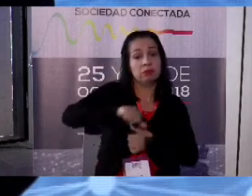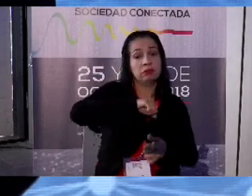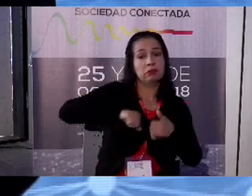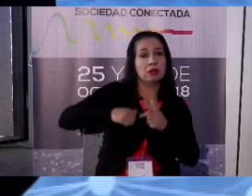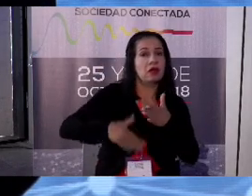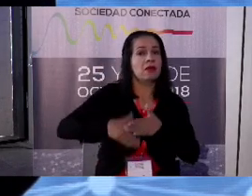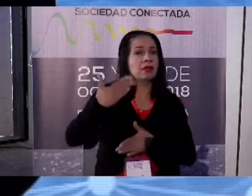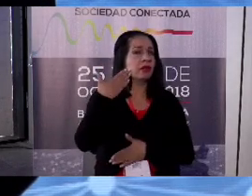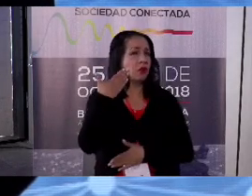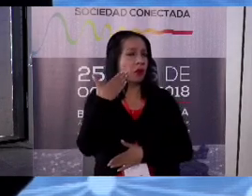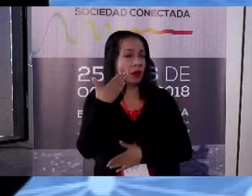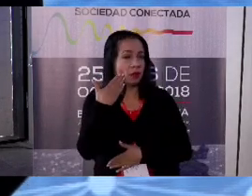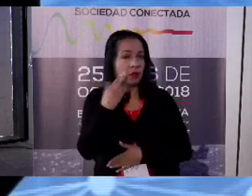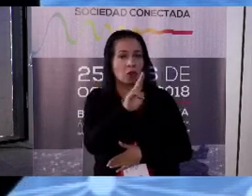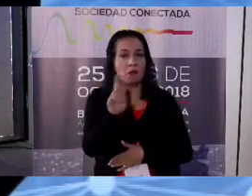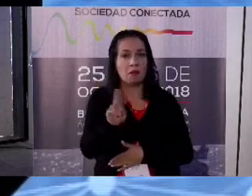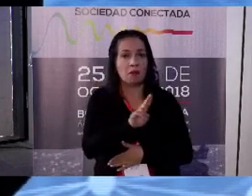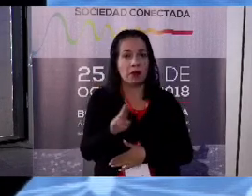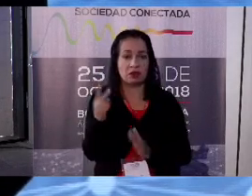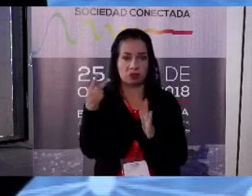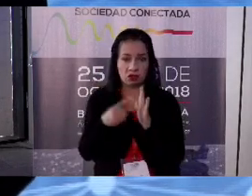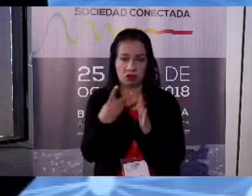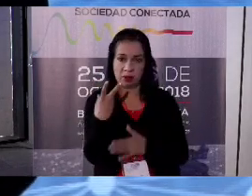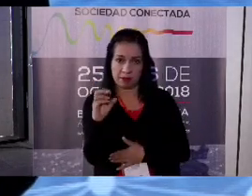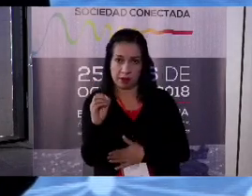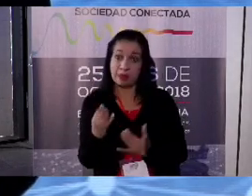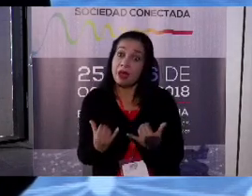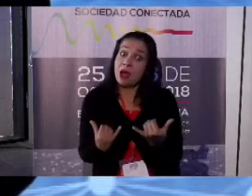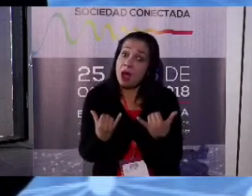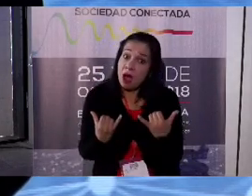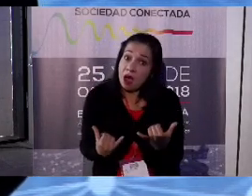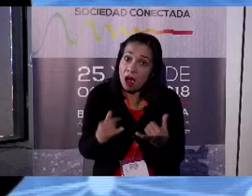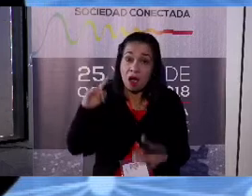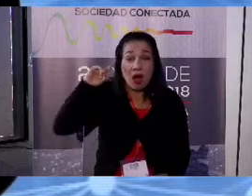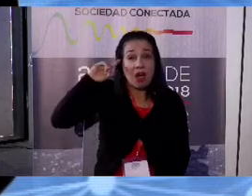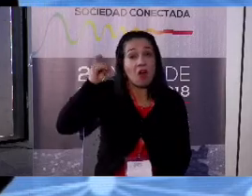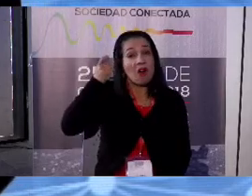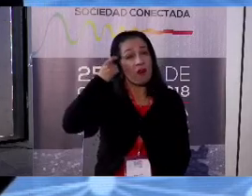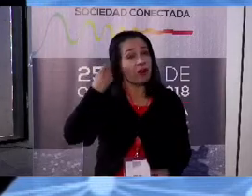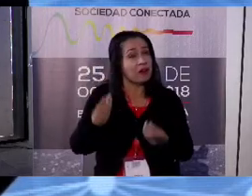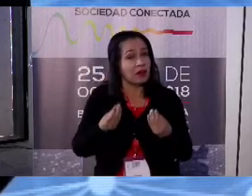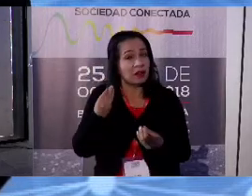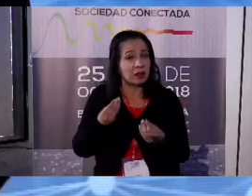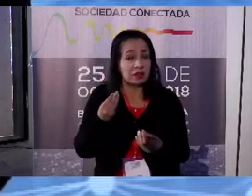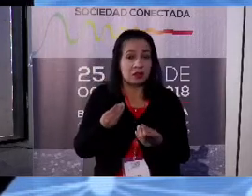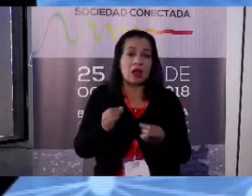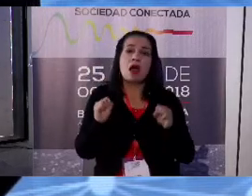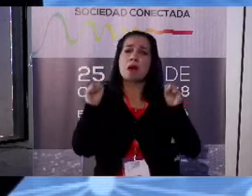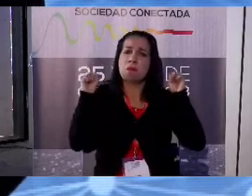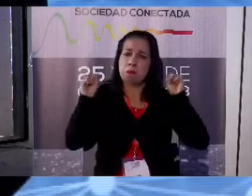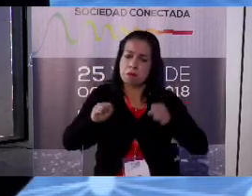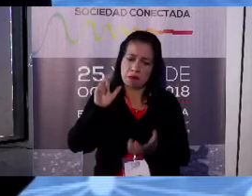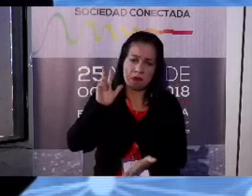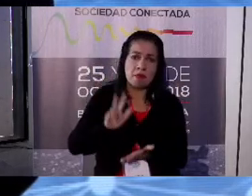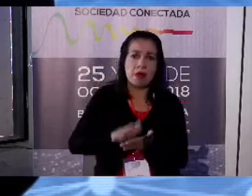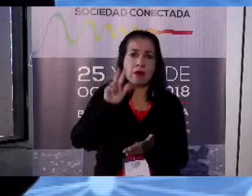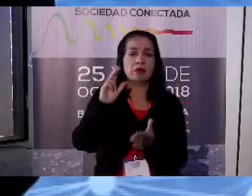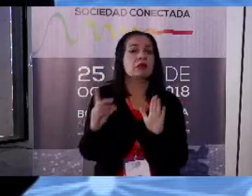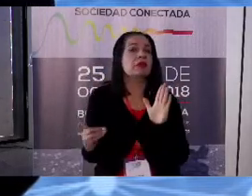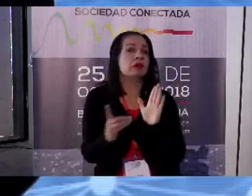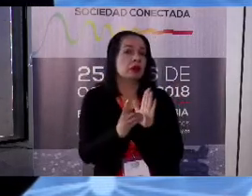del 2020 el actual gobierno aprobó un decreto hace algún